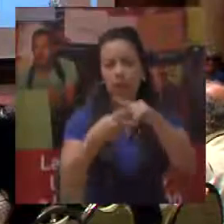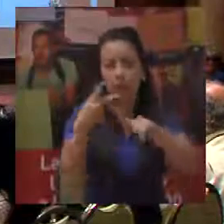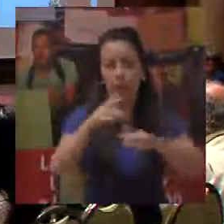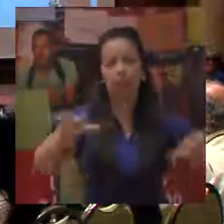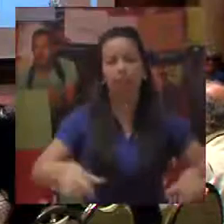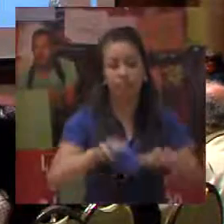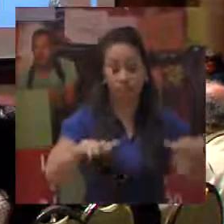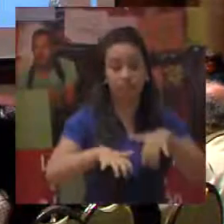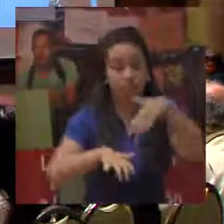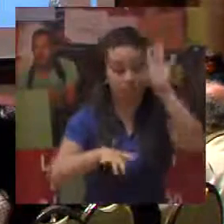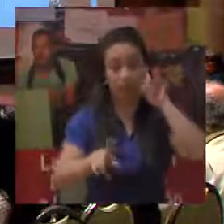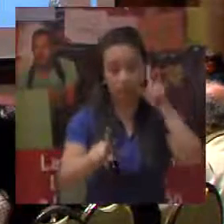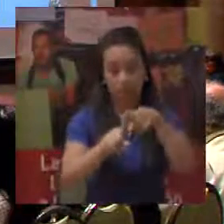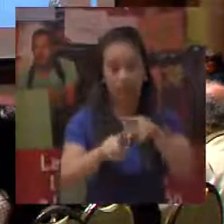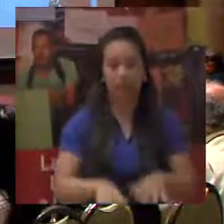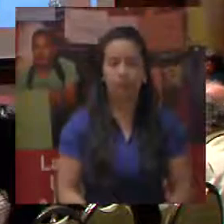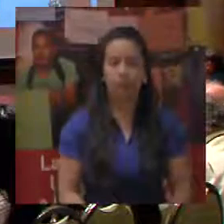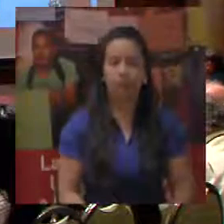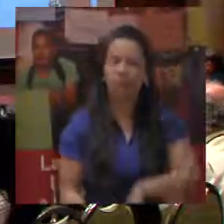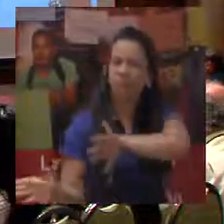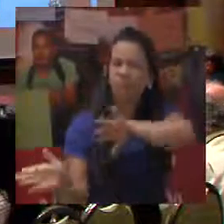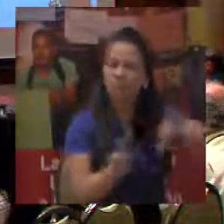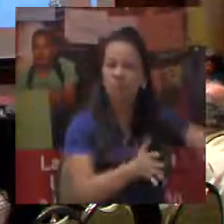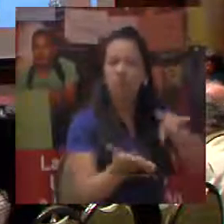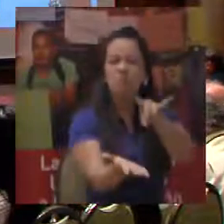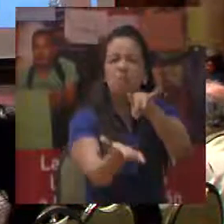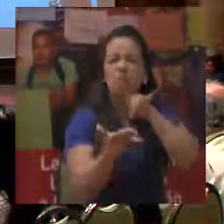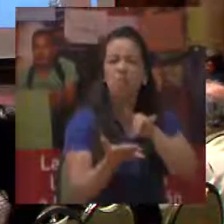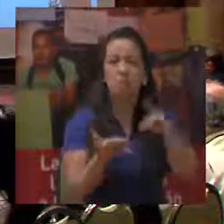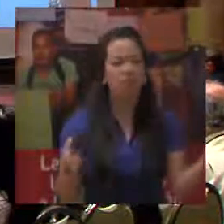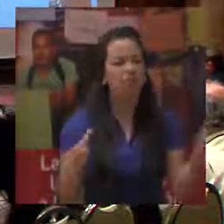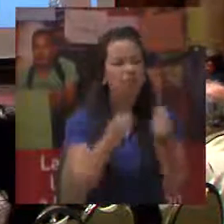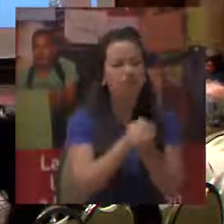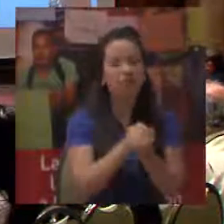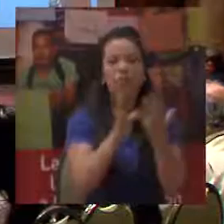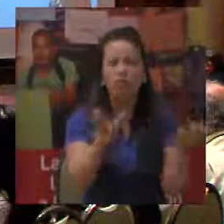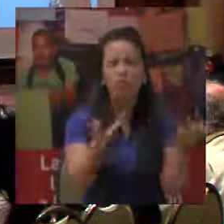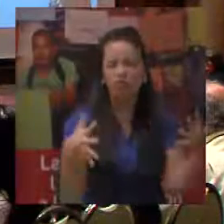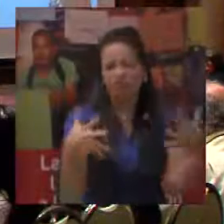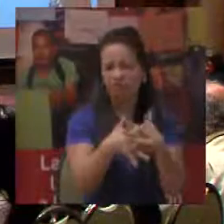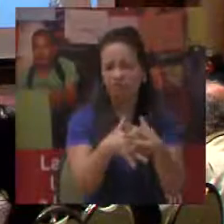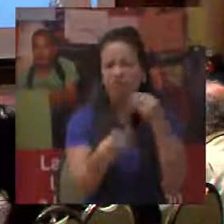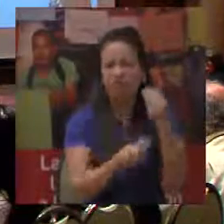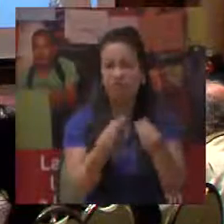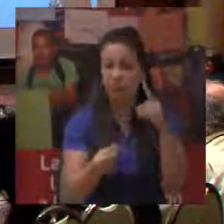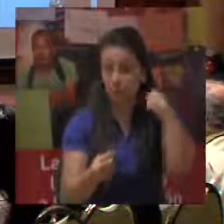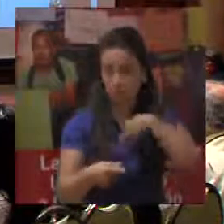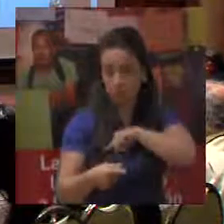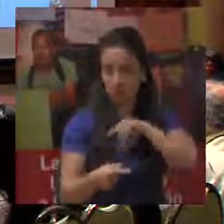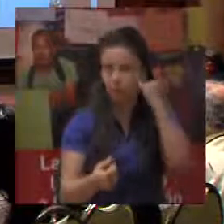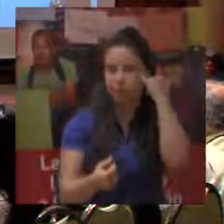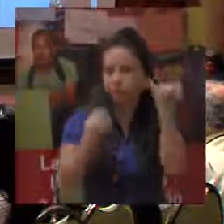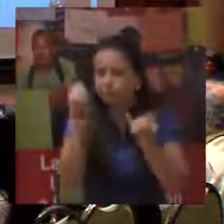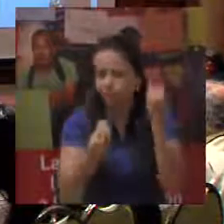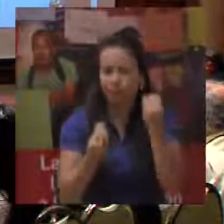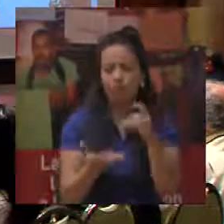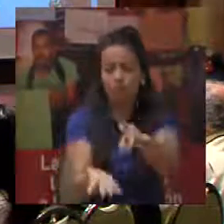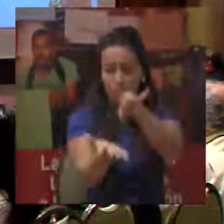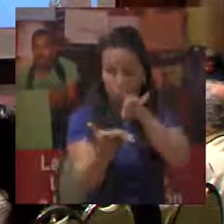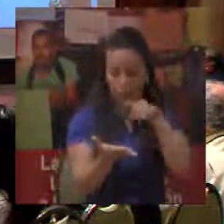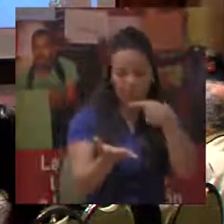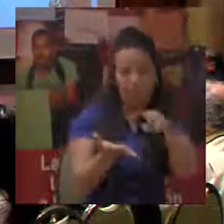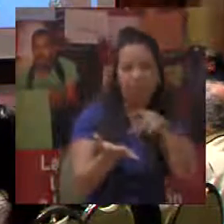El modelo de educación y formación para la reintegración. Desarrollamos un modelo especial para personas que han